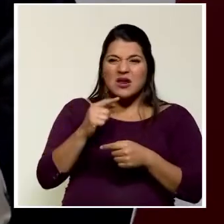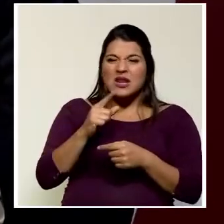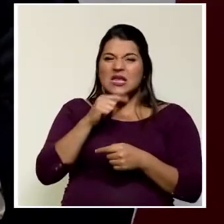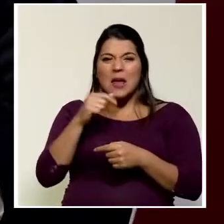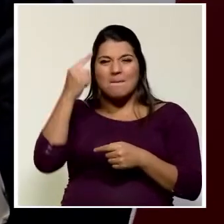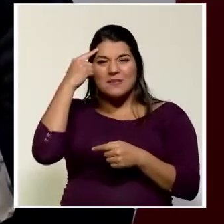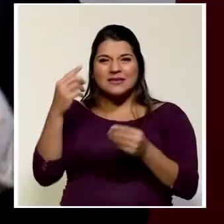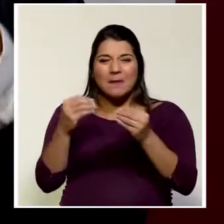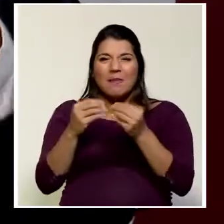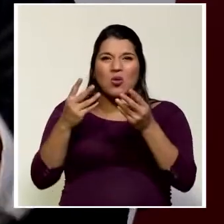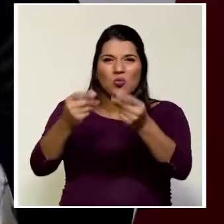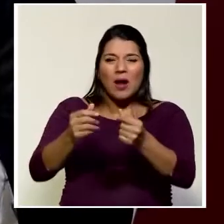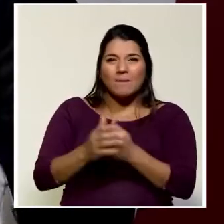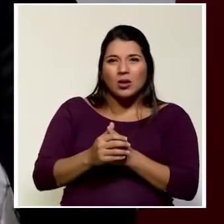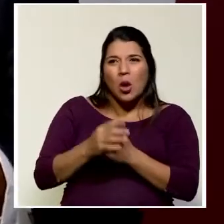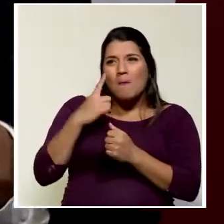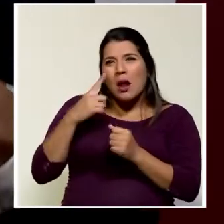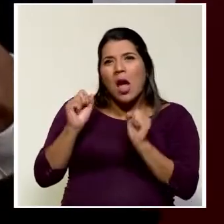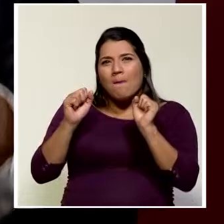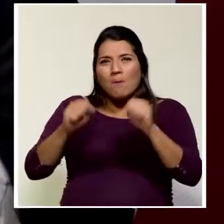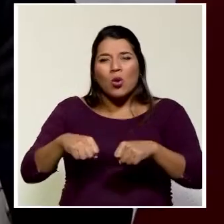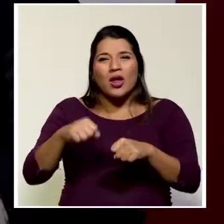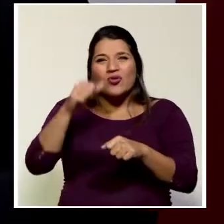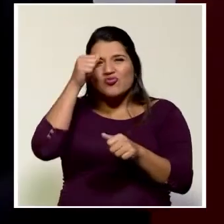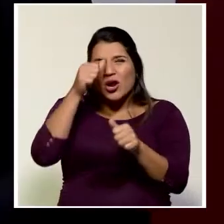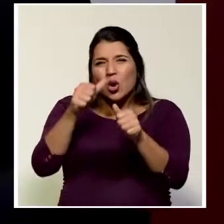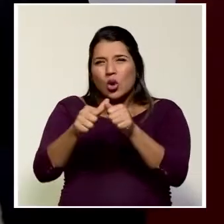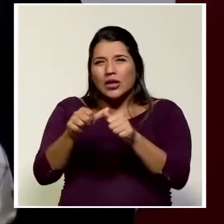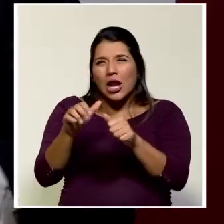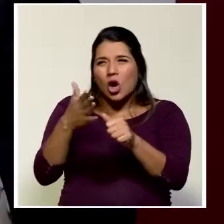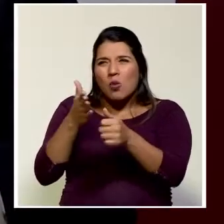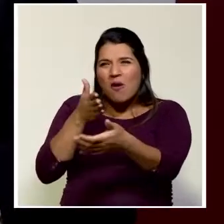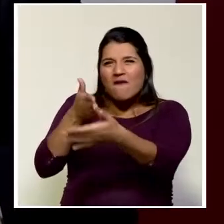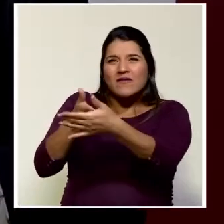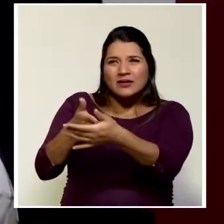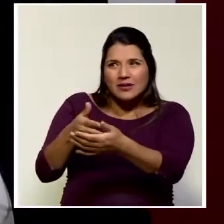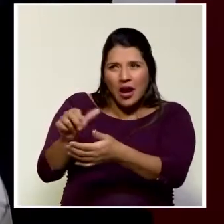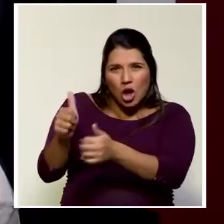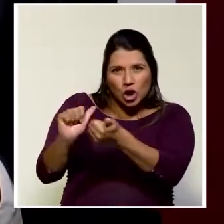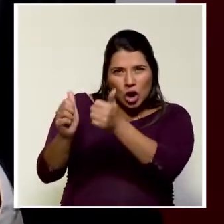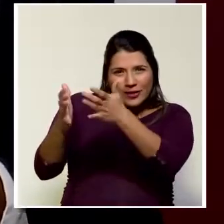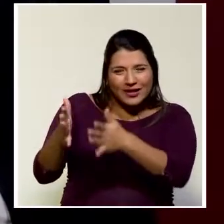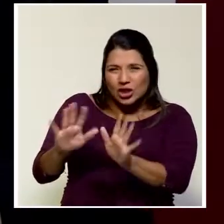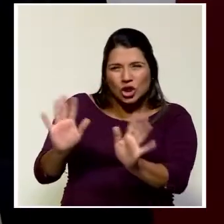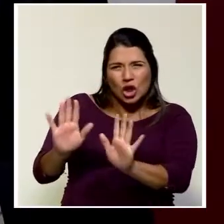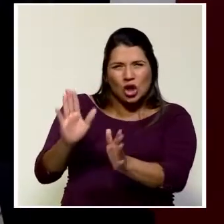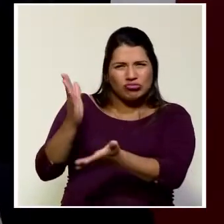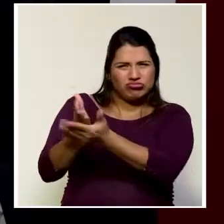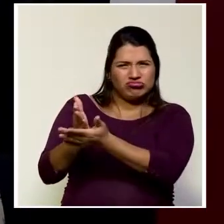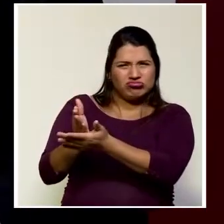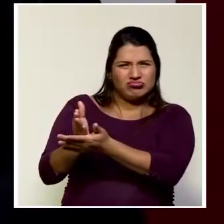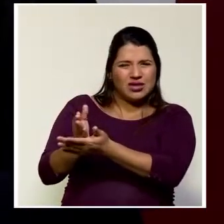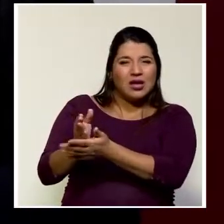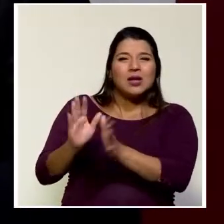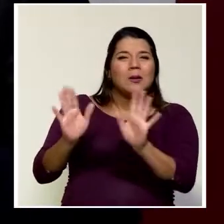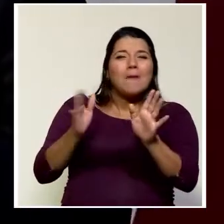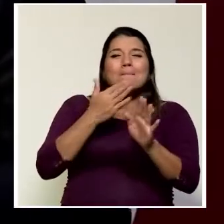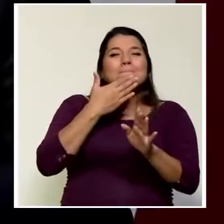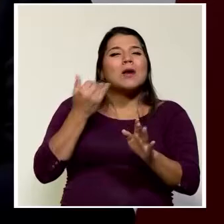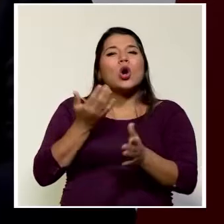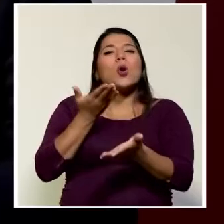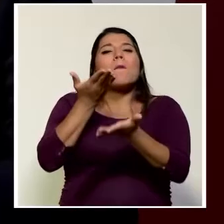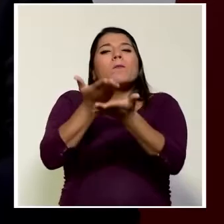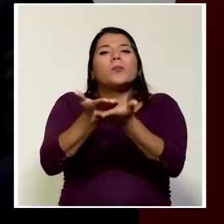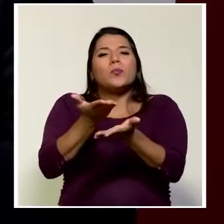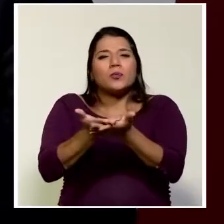rápido mentalmente para recordar cómo atacar a su oponente y empezar a poner temas de fondo,